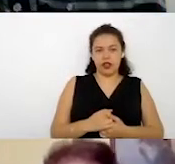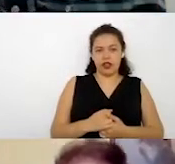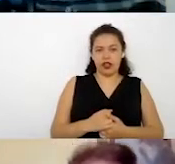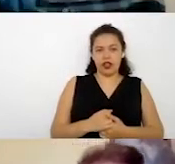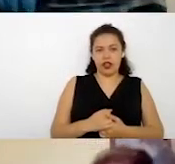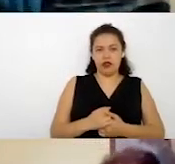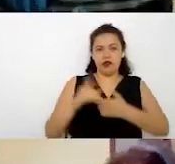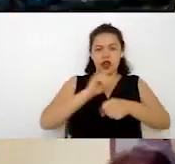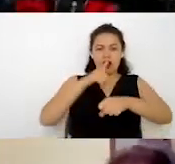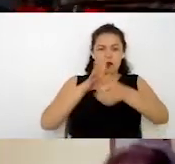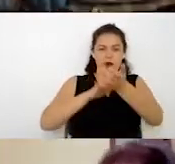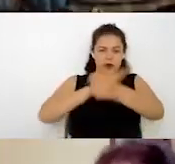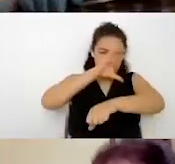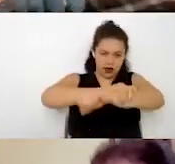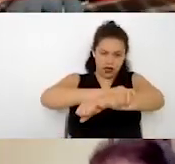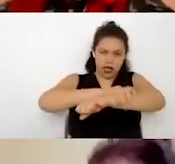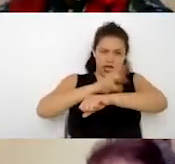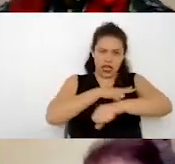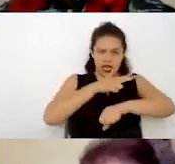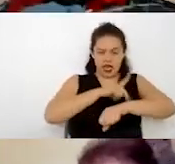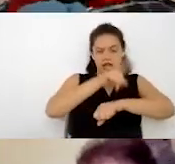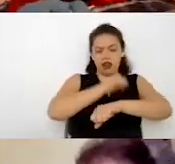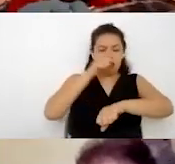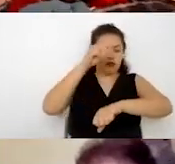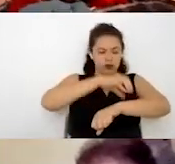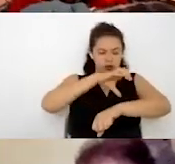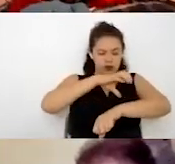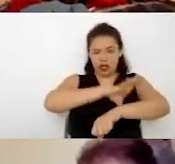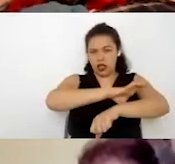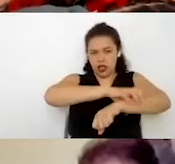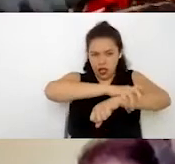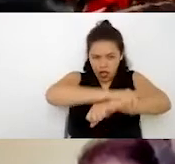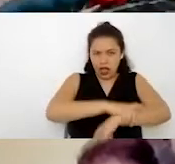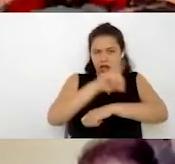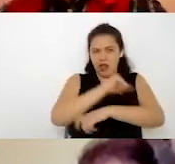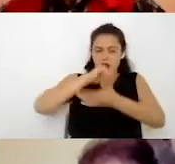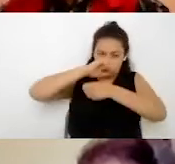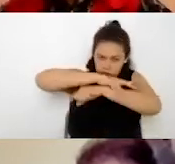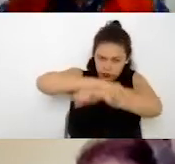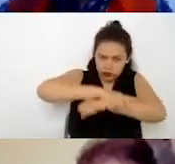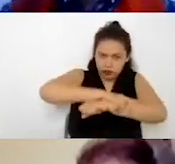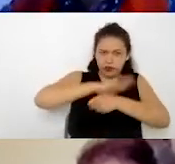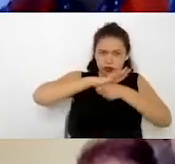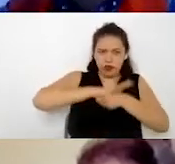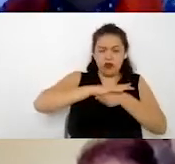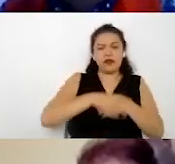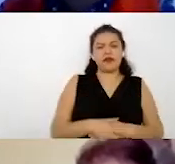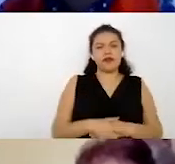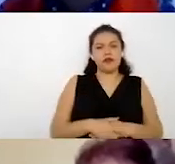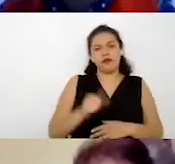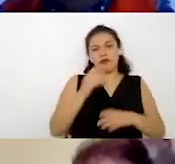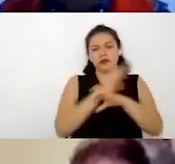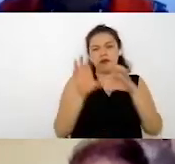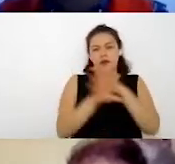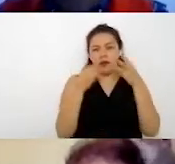herida y hacer presión. ¿De acuerdo? Ahora bien, otra cosa muy